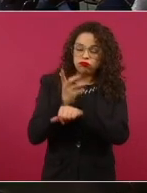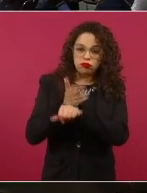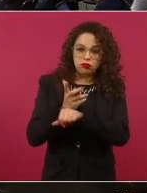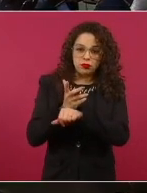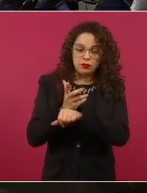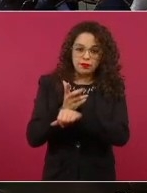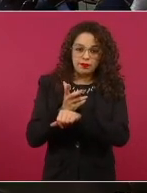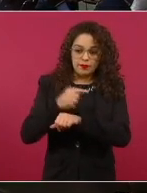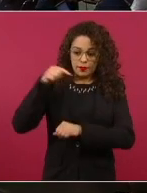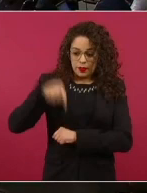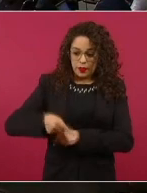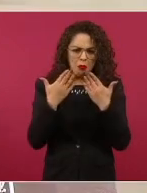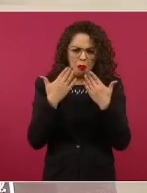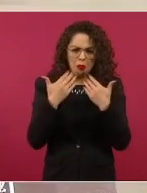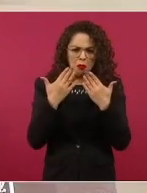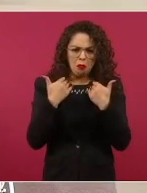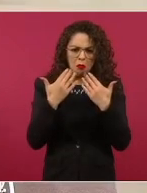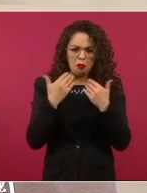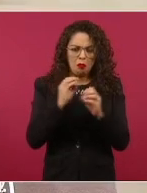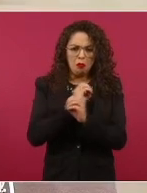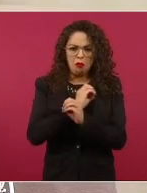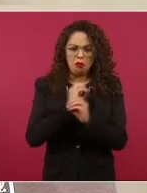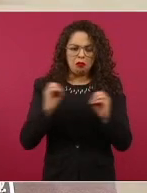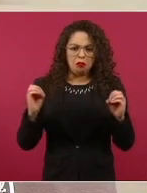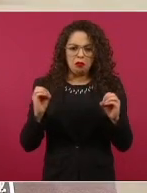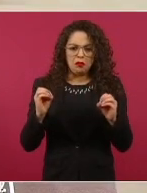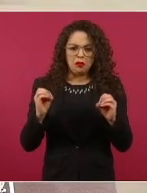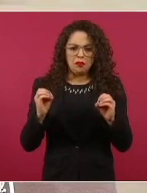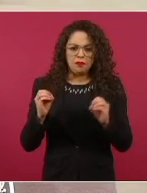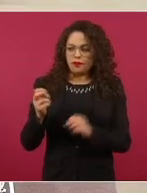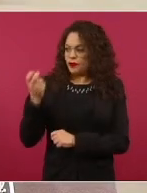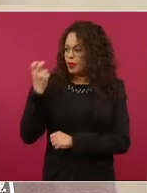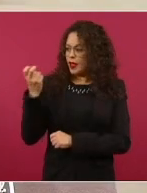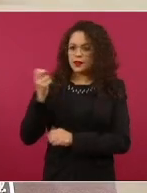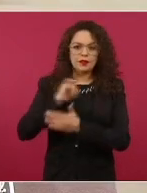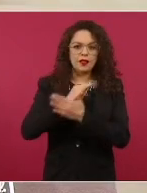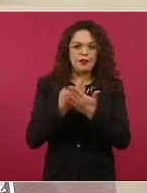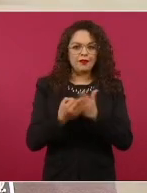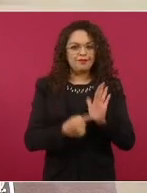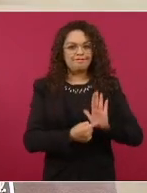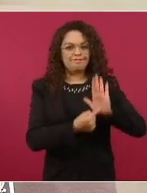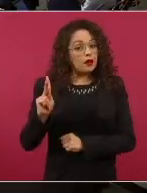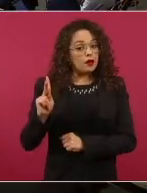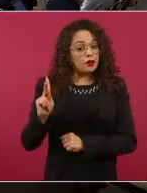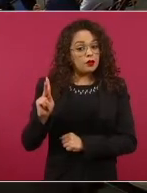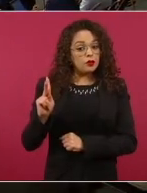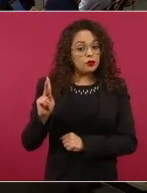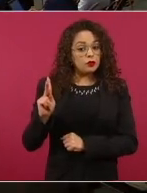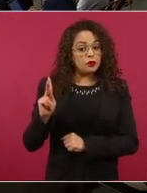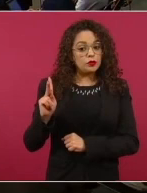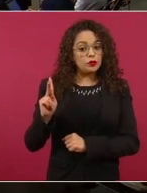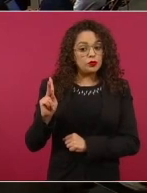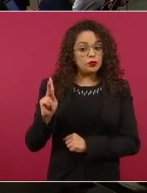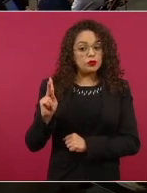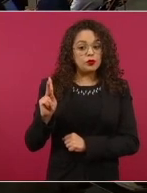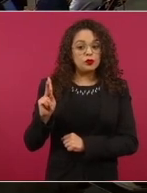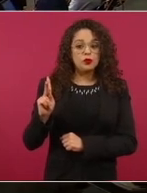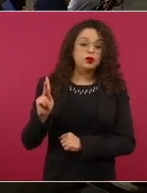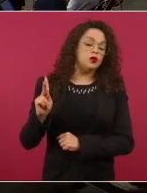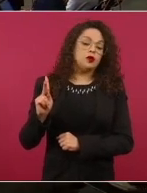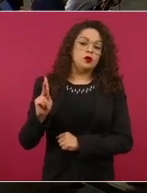perpetuados en México. Eso es el informe. Sin embargo, creo que